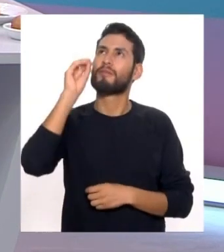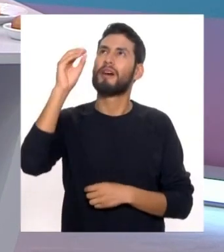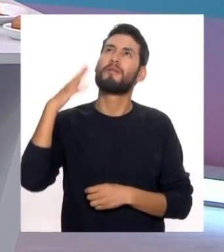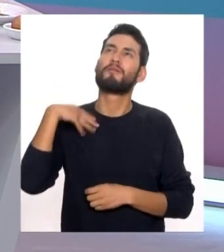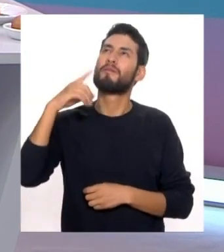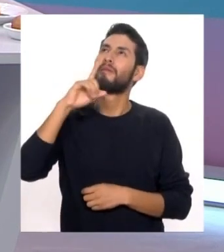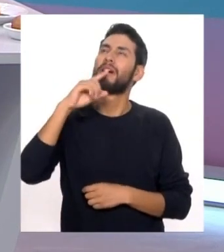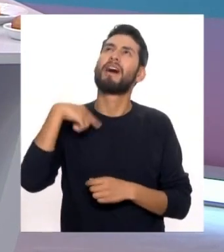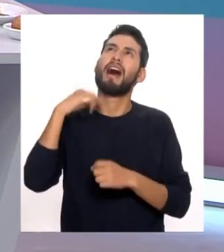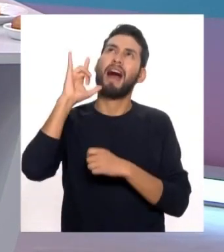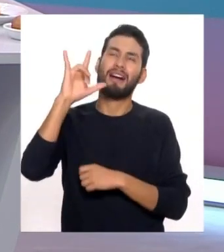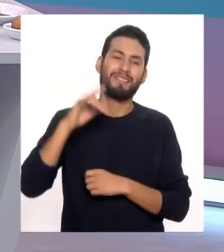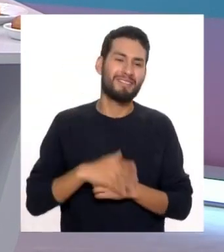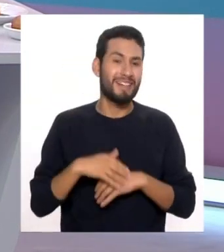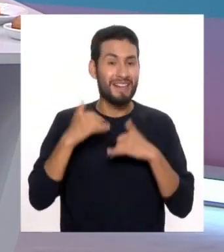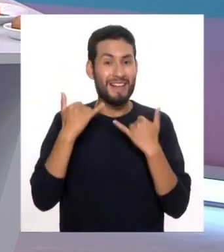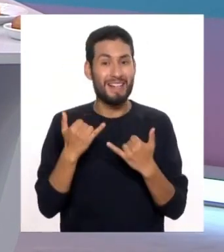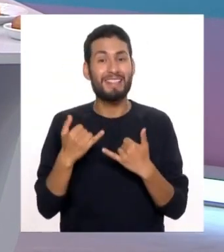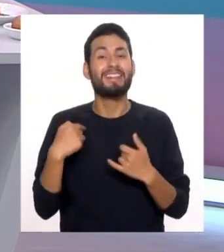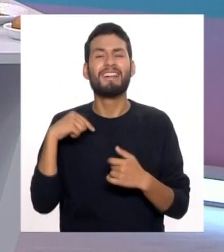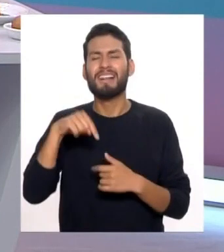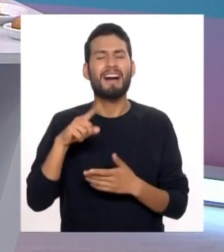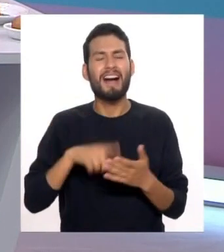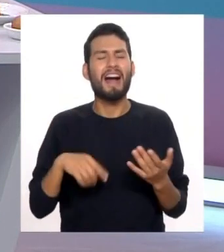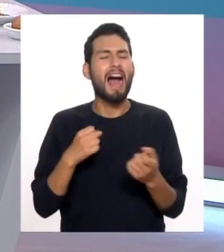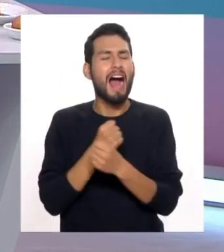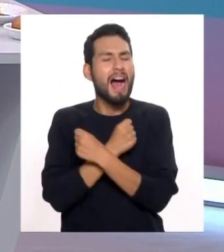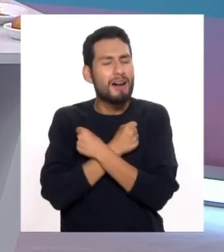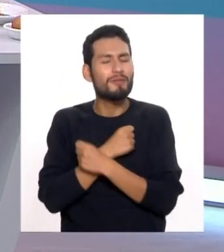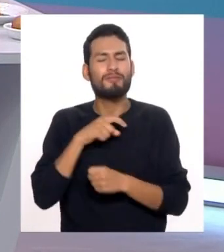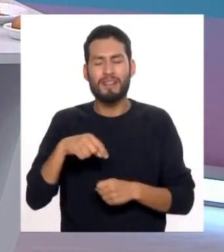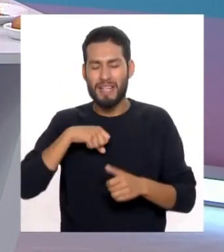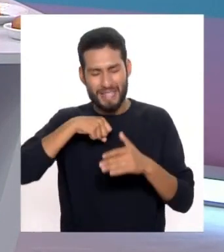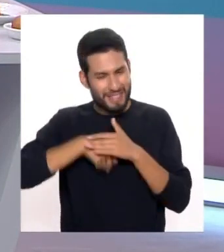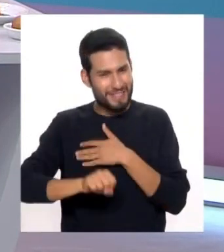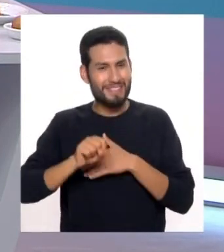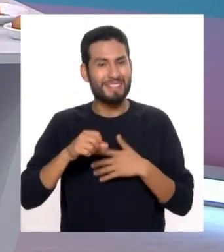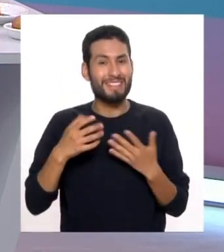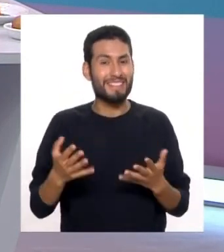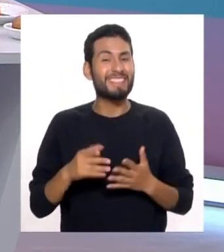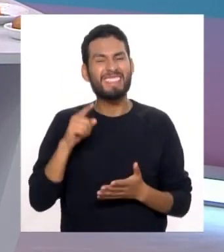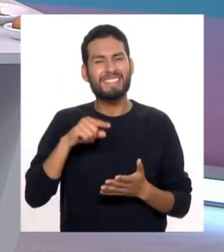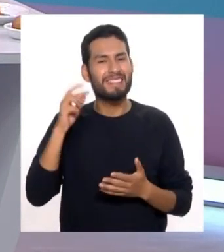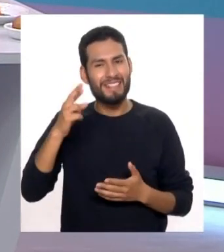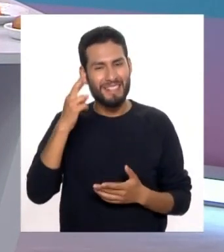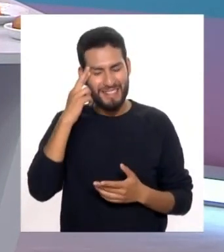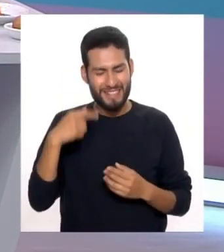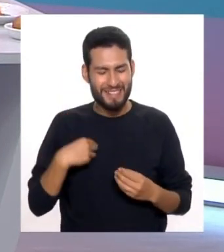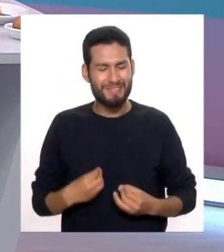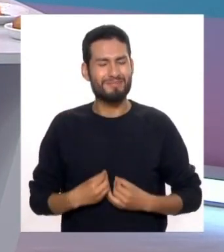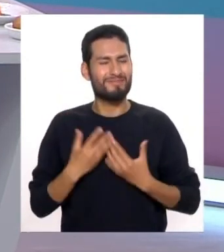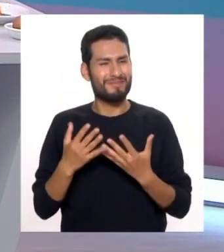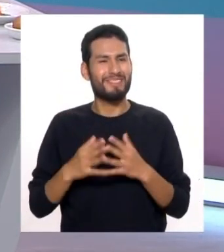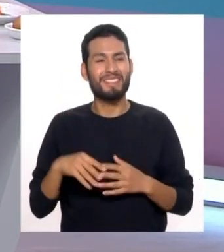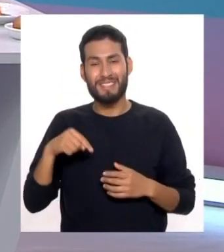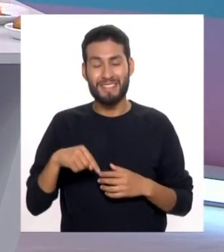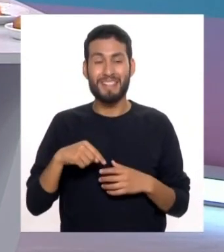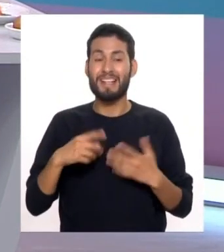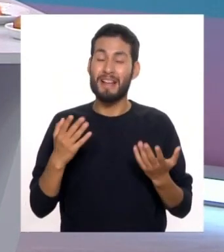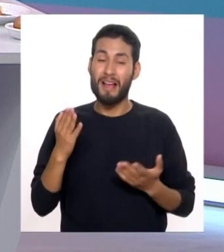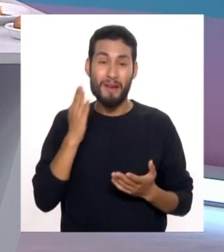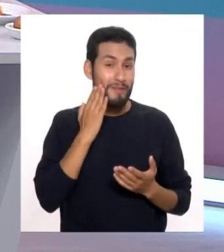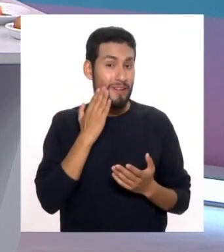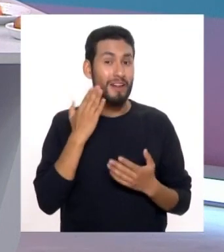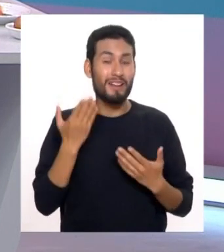te amo. Bueno, pero vamos a lo nuestro, al amor por nuestros hijos y esa razón de ser que hace que nosotros, cuando nos convertimos en